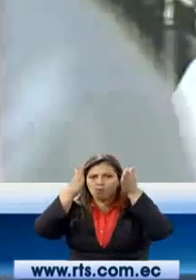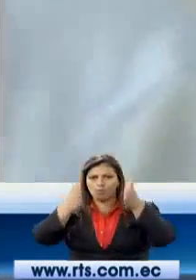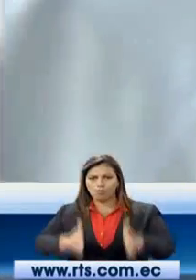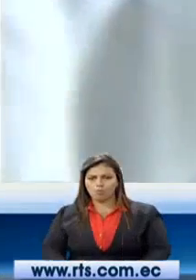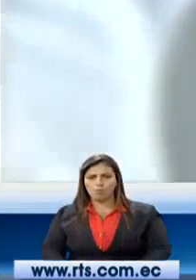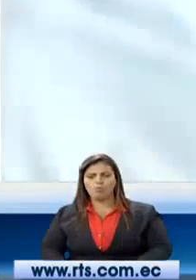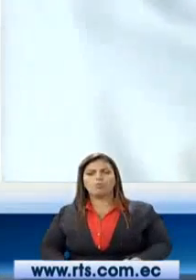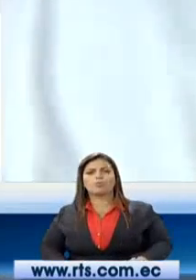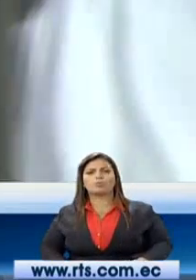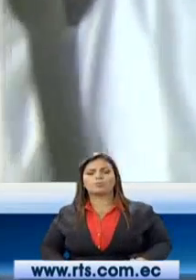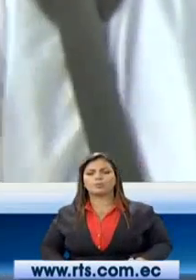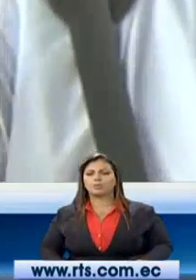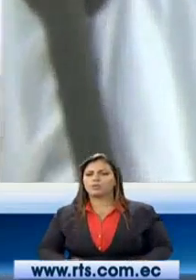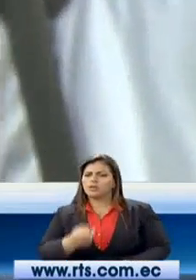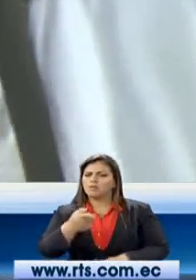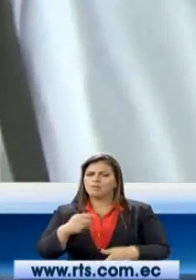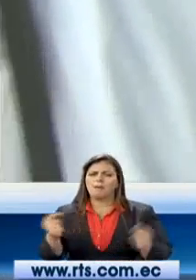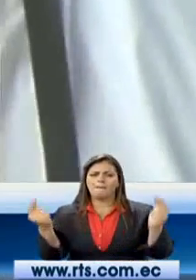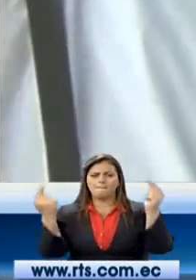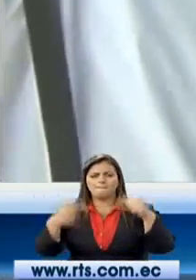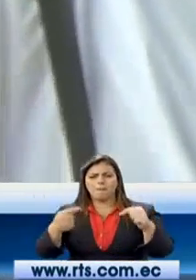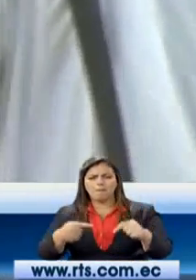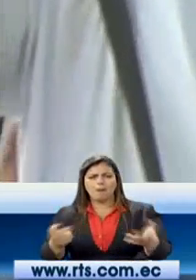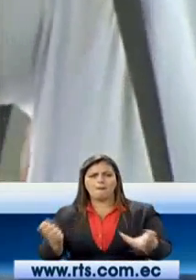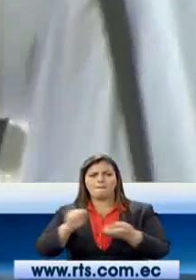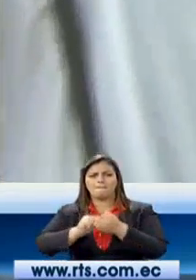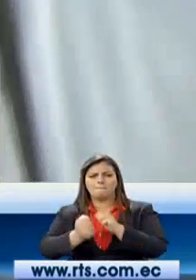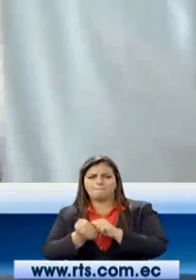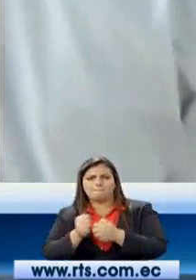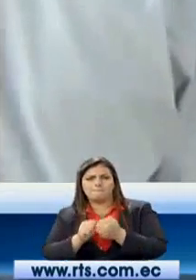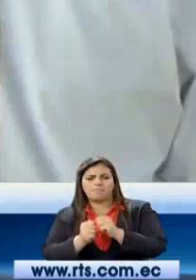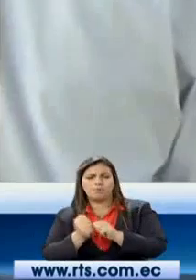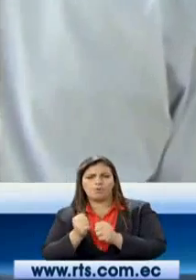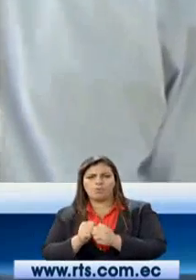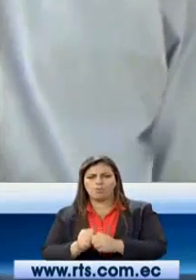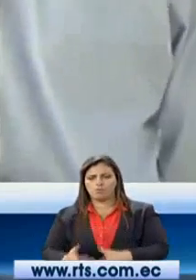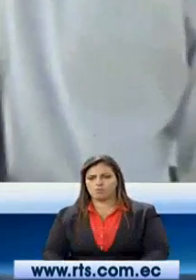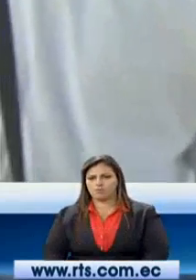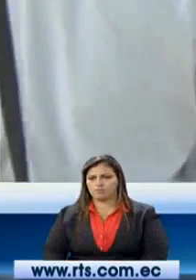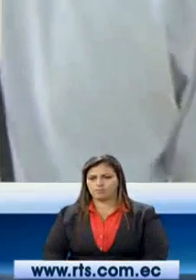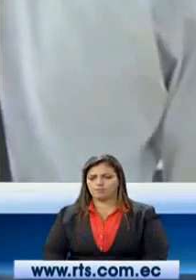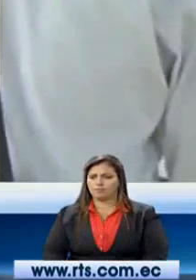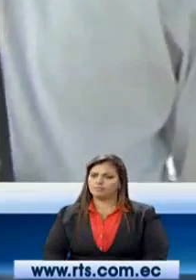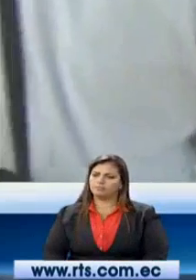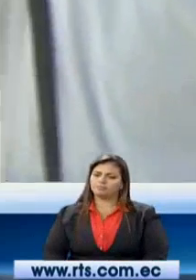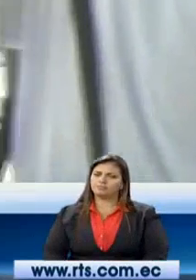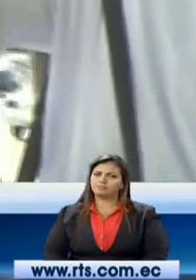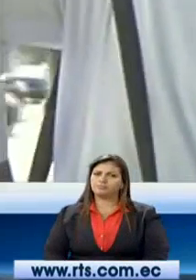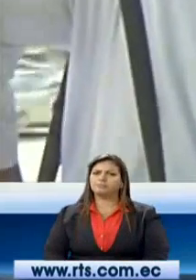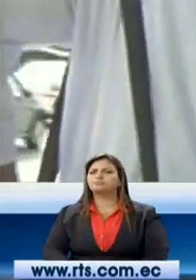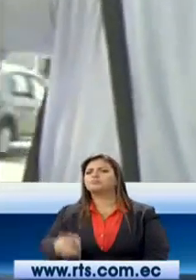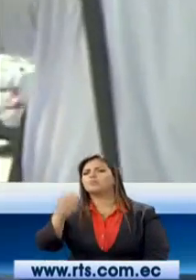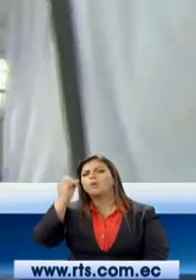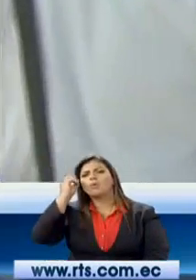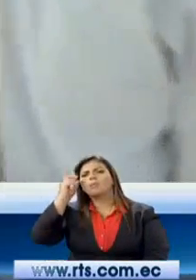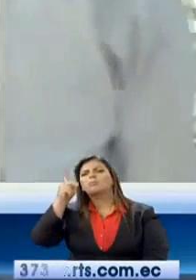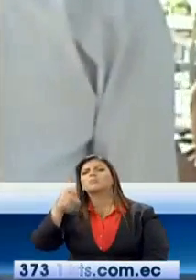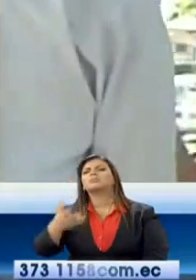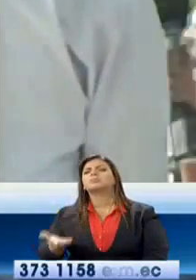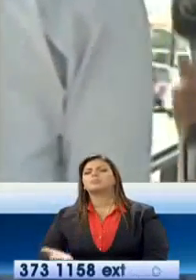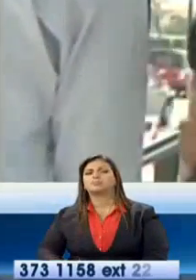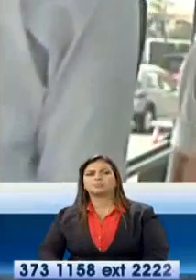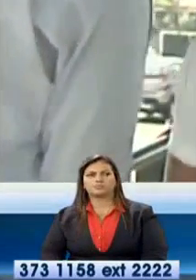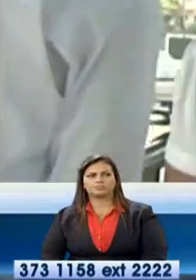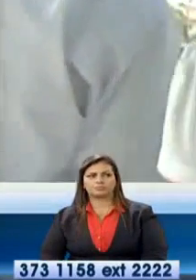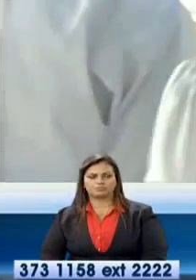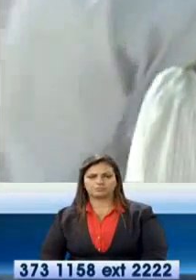¿Cómo actúan estos jóvenes? Buenos días. ¿Cómo se enfrentan entre ellos los estudiantes de secundaria? ¿Usted qué opina respecto a ello? No quiero